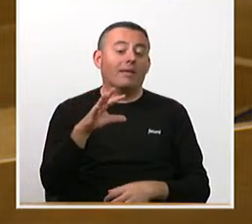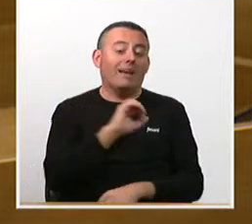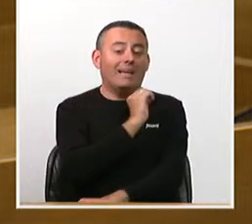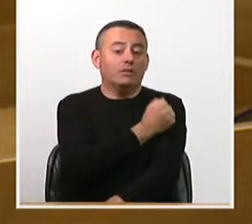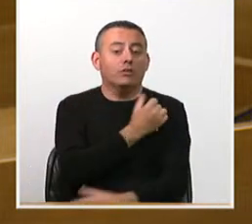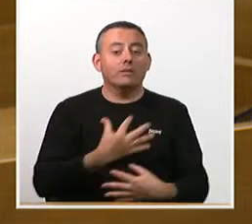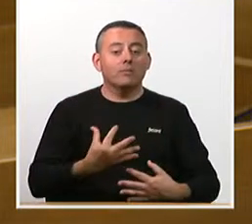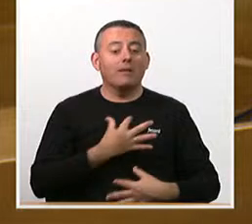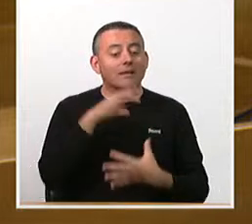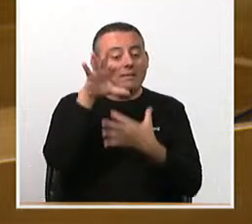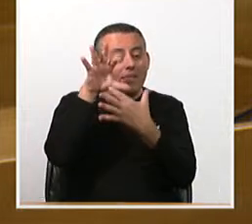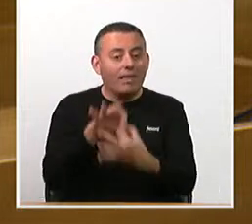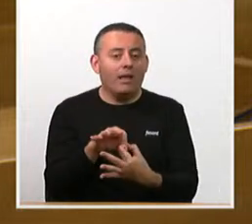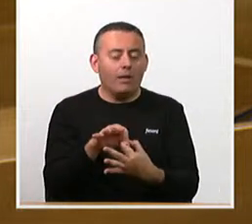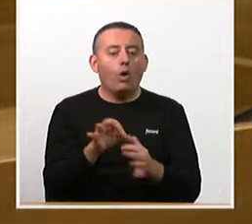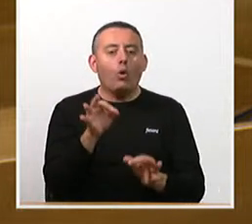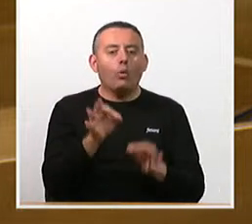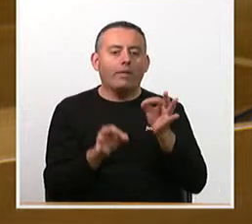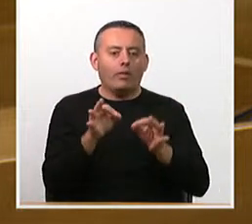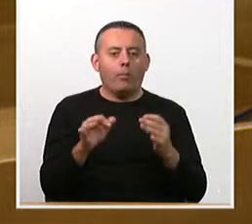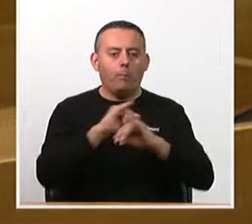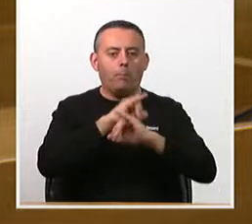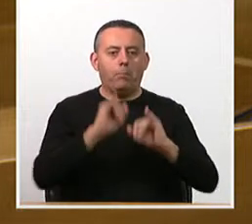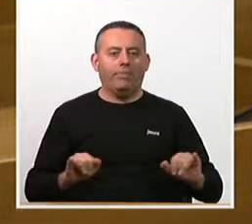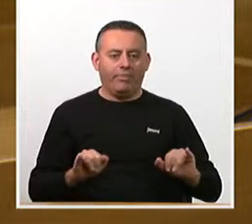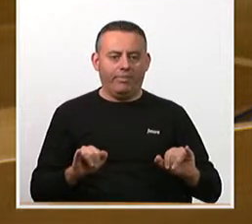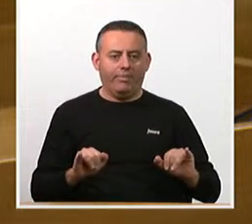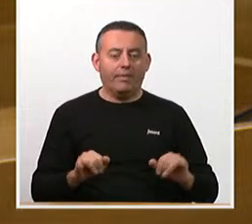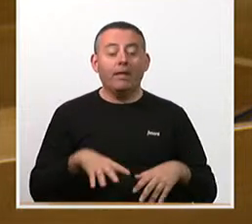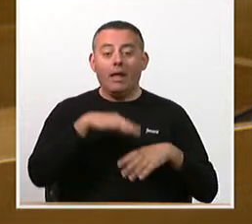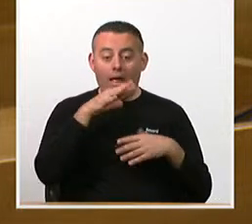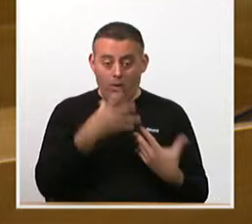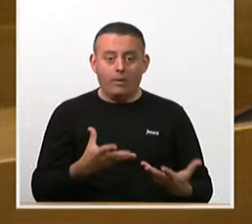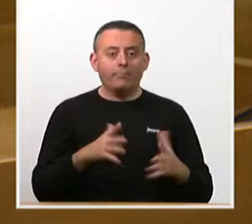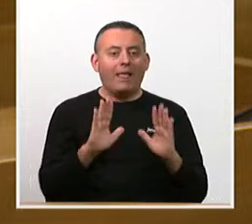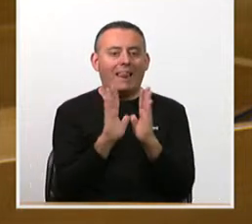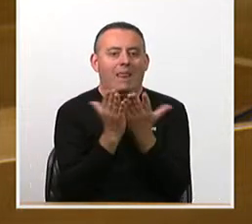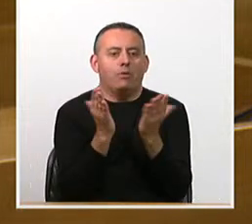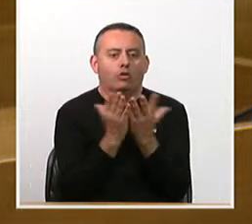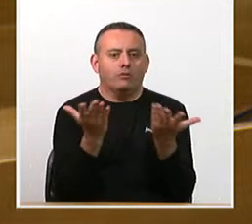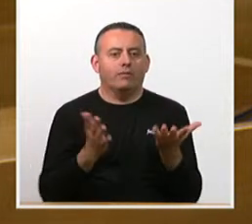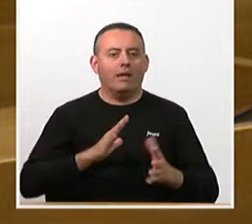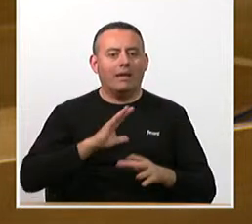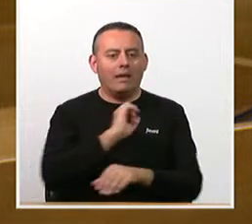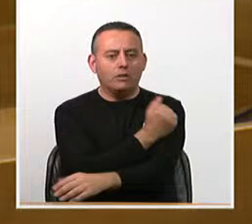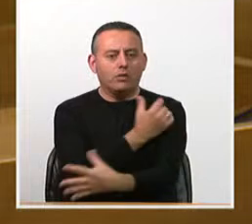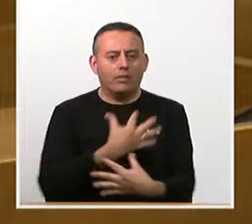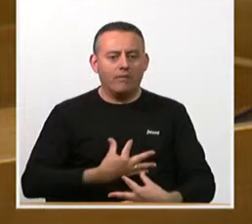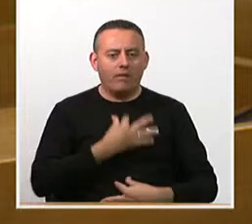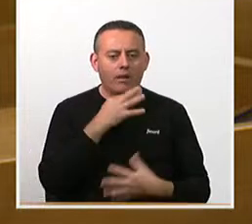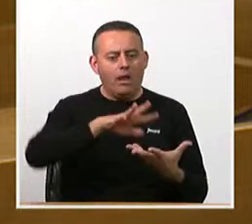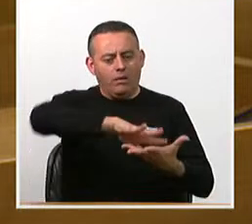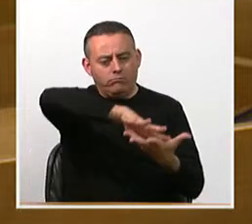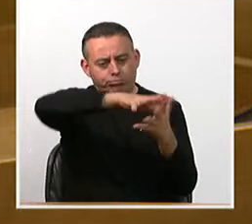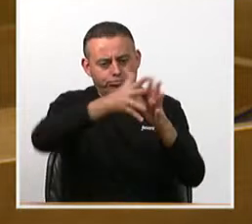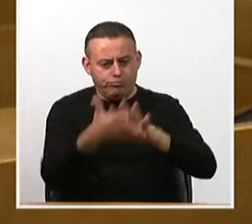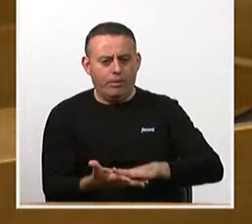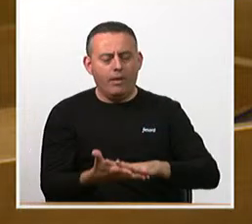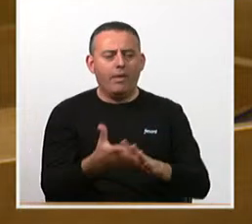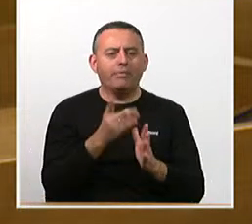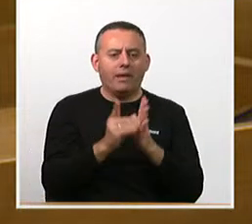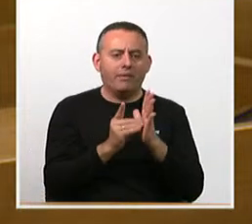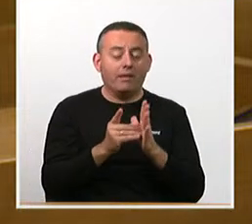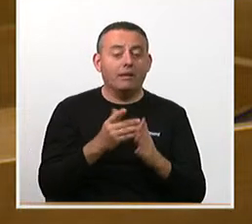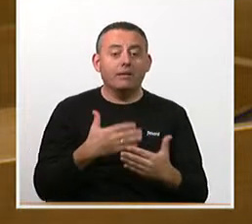bien estamos digitalizando los libros de los registros civiles de la comunidad valenciana por ello con la ayuda de fondos europeos llegaremos a los